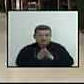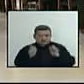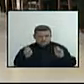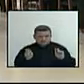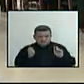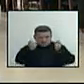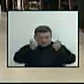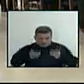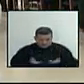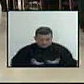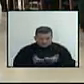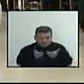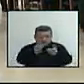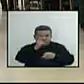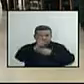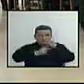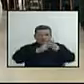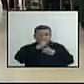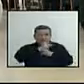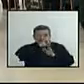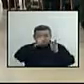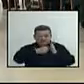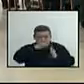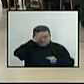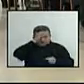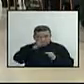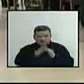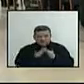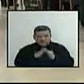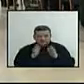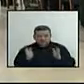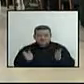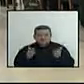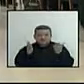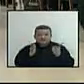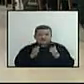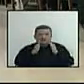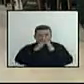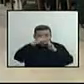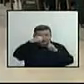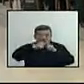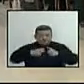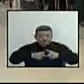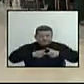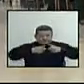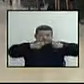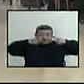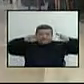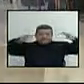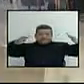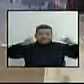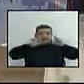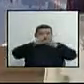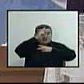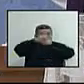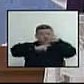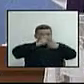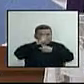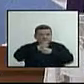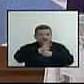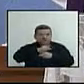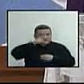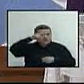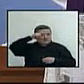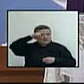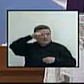mundo entero. Confirme en la fe y en la caridad a tu iglesia peregrina en la tierra, a tu servidor,